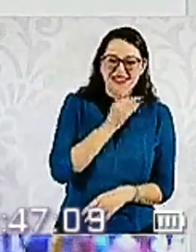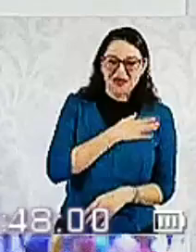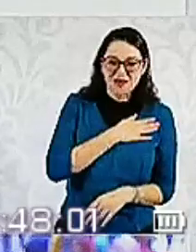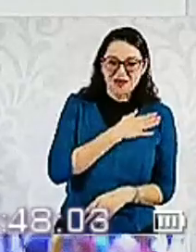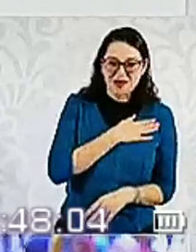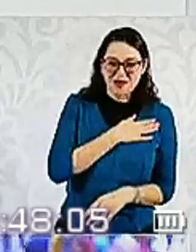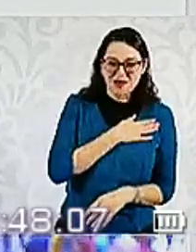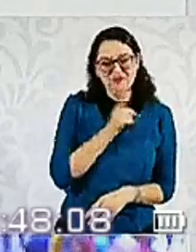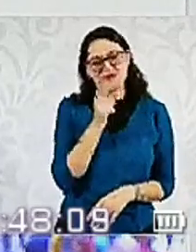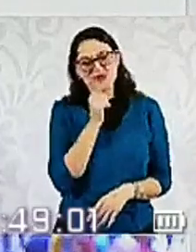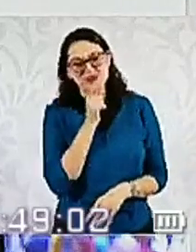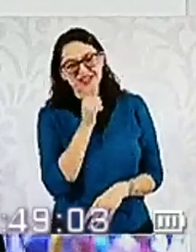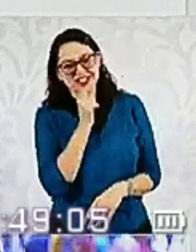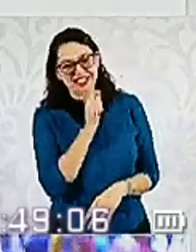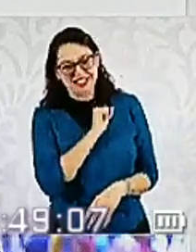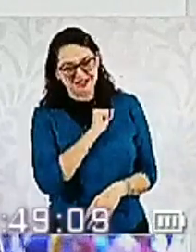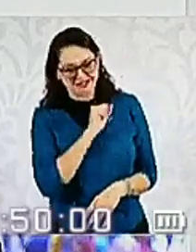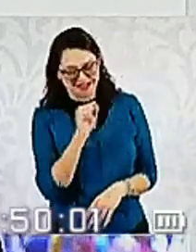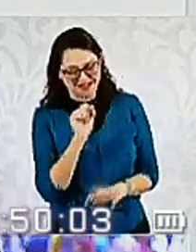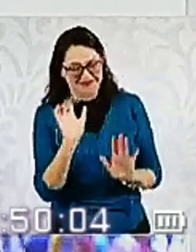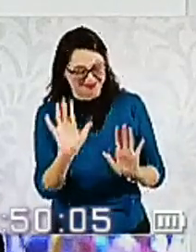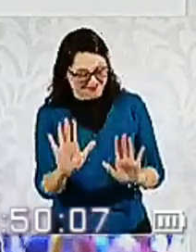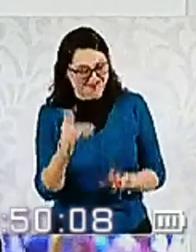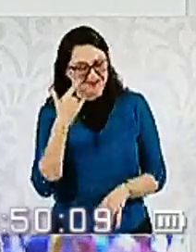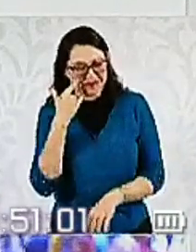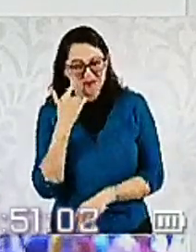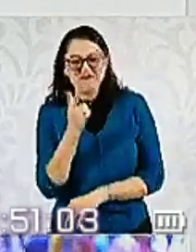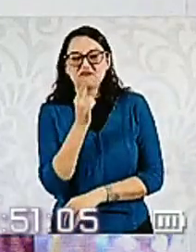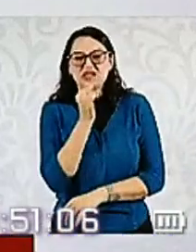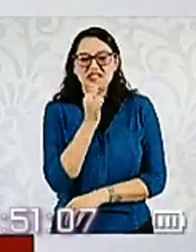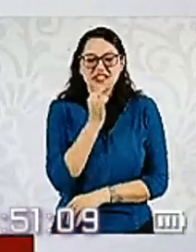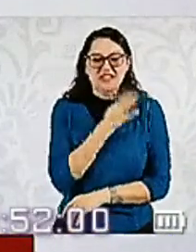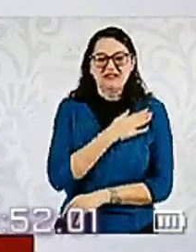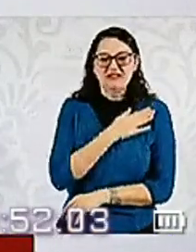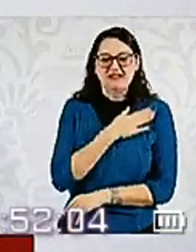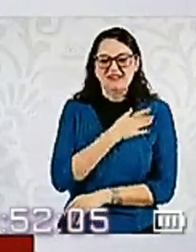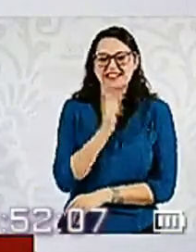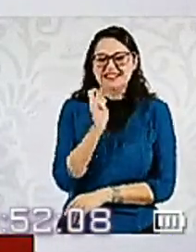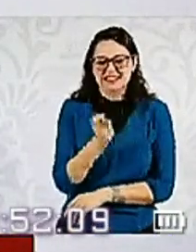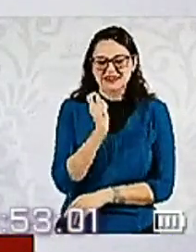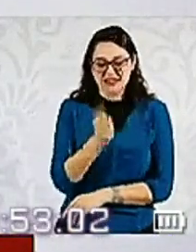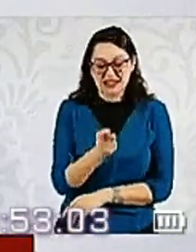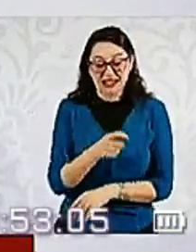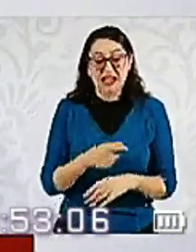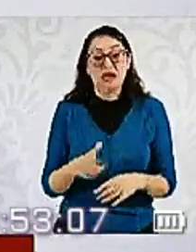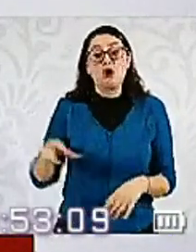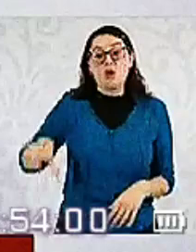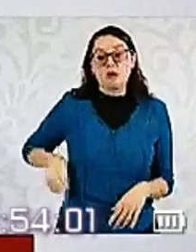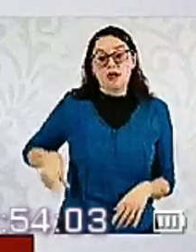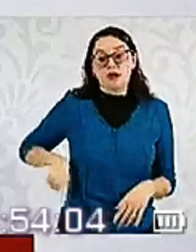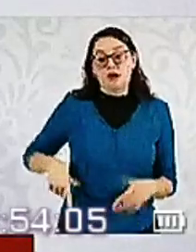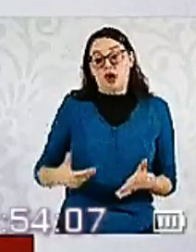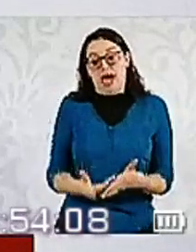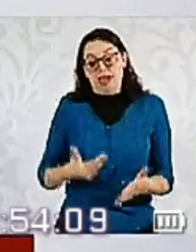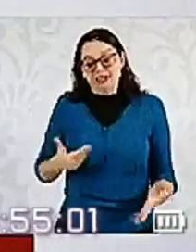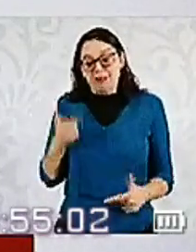que es el que va a prevenir. ¿Cómo le hacemos para que no se cometan los actos de corrupción y no